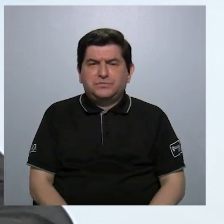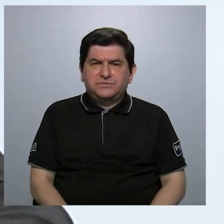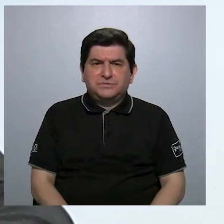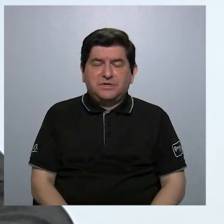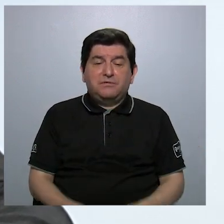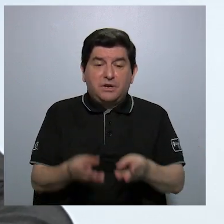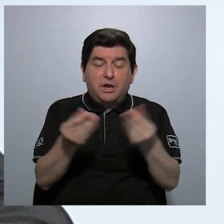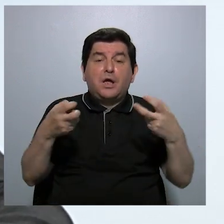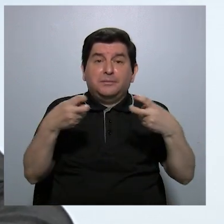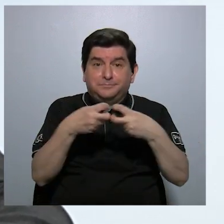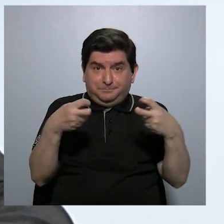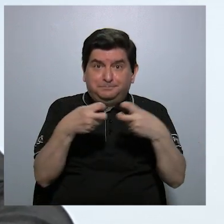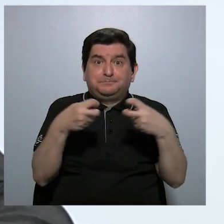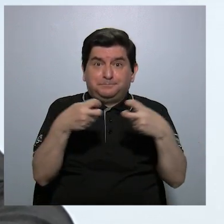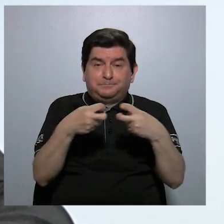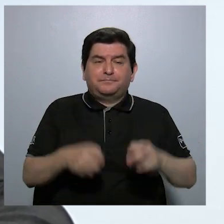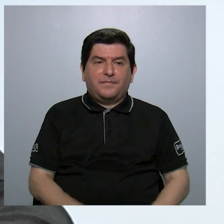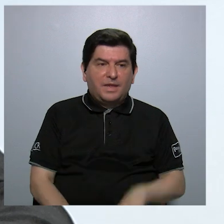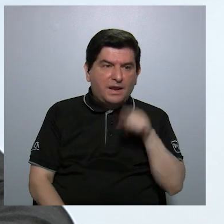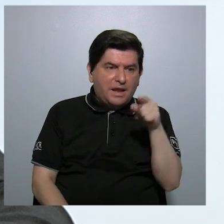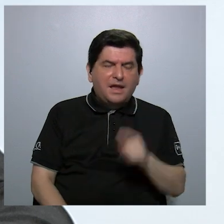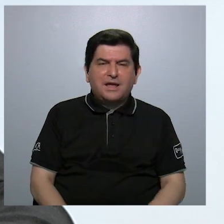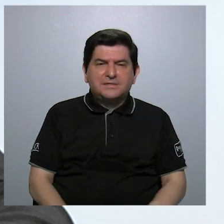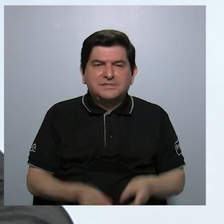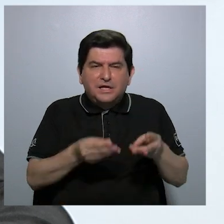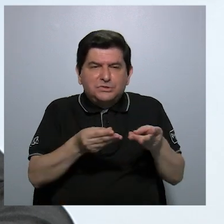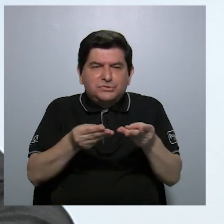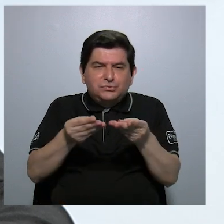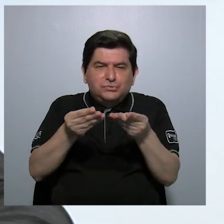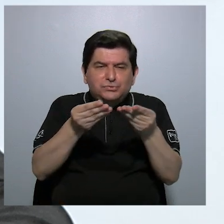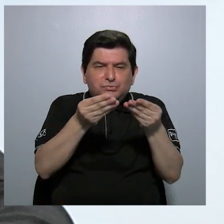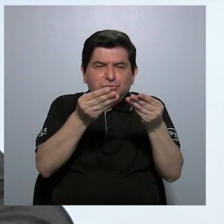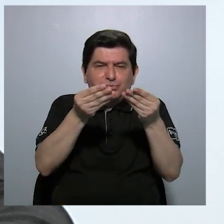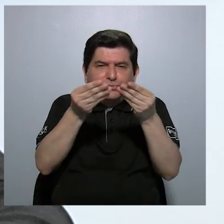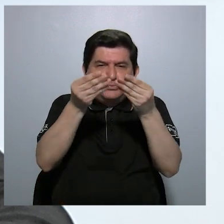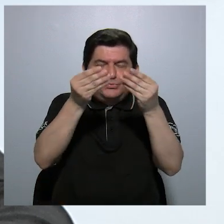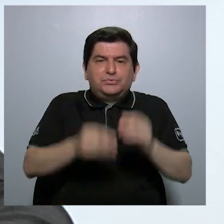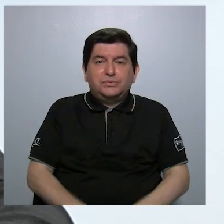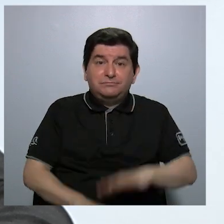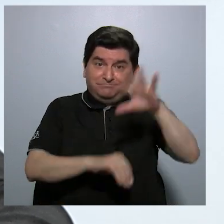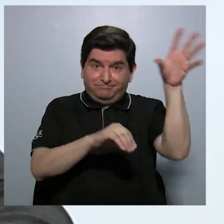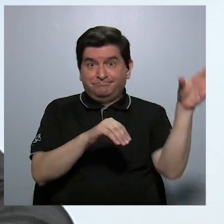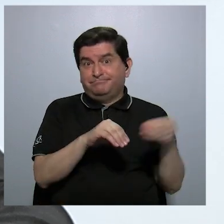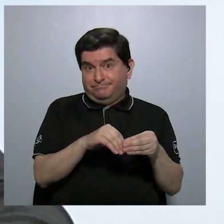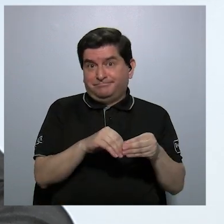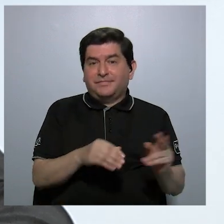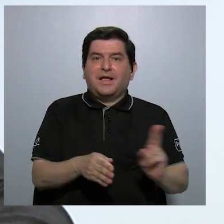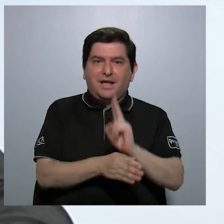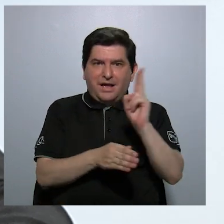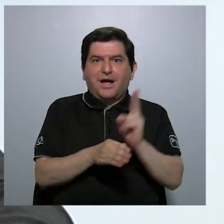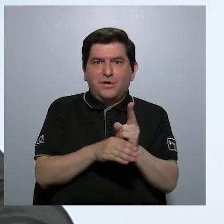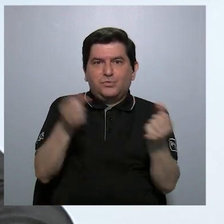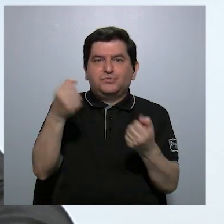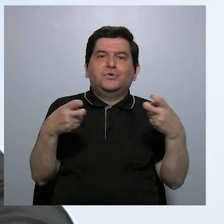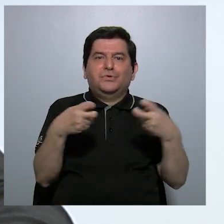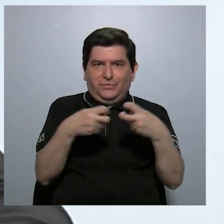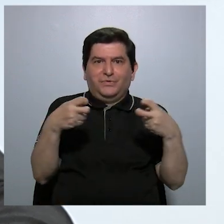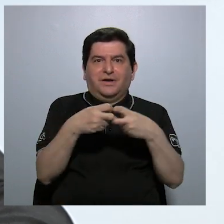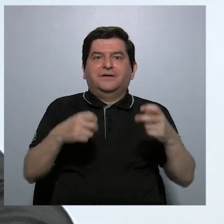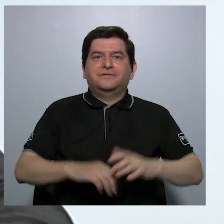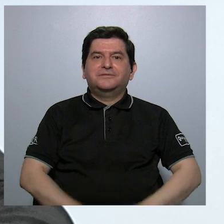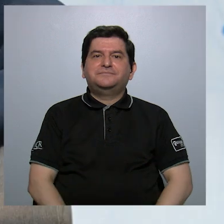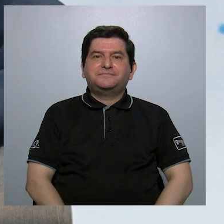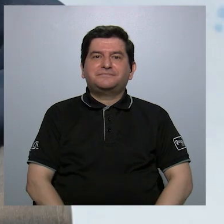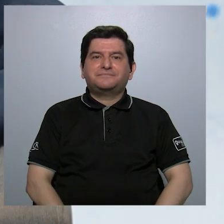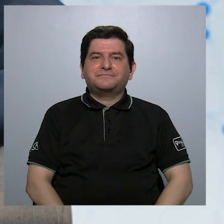fósiles para producir electricidad, esas emisiones de la producción de electricidad se suman también a la utilización de un carro